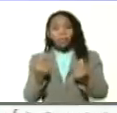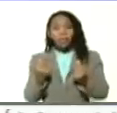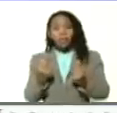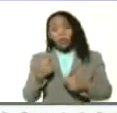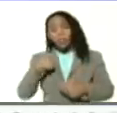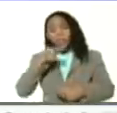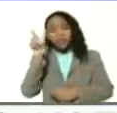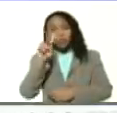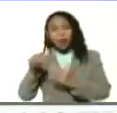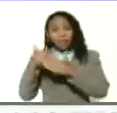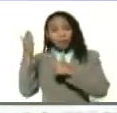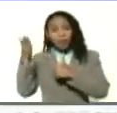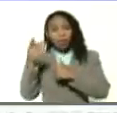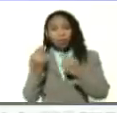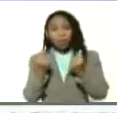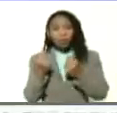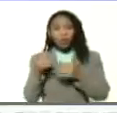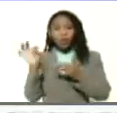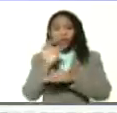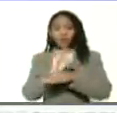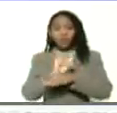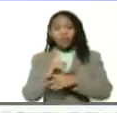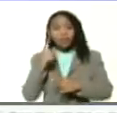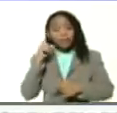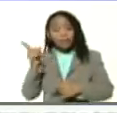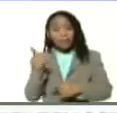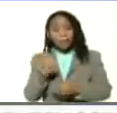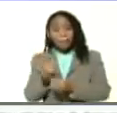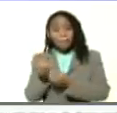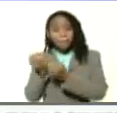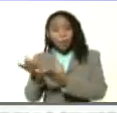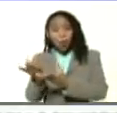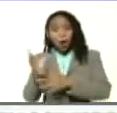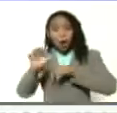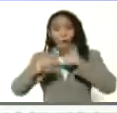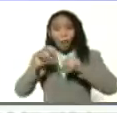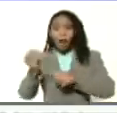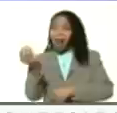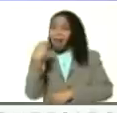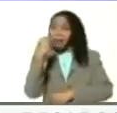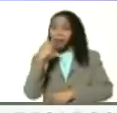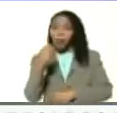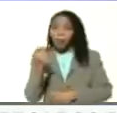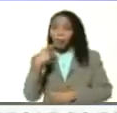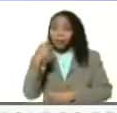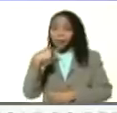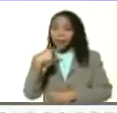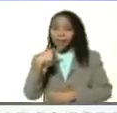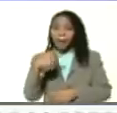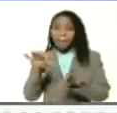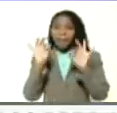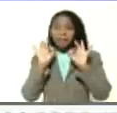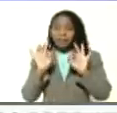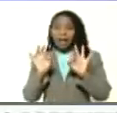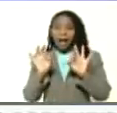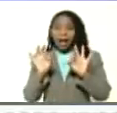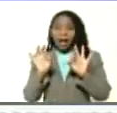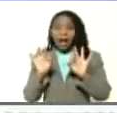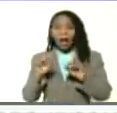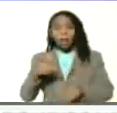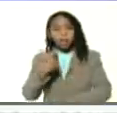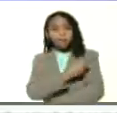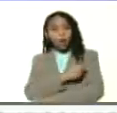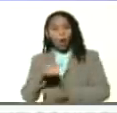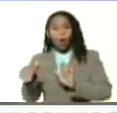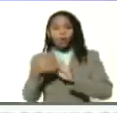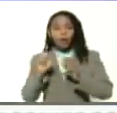en el extranjero y de sus recursos financieros que deben ser destinados para la compra de alimentos, medicinas y muy especialmente para la vacuna